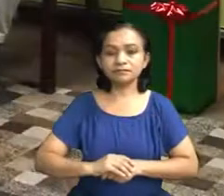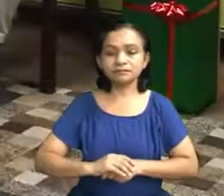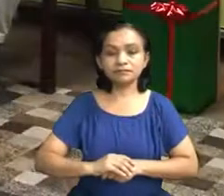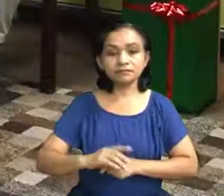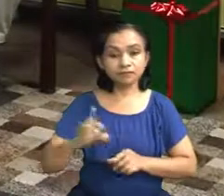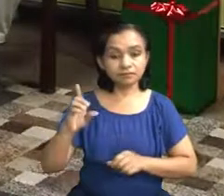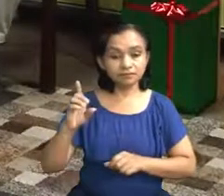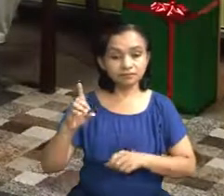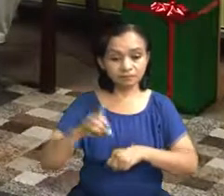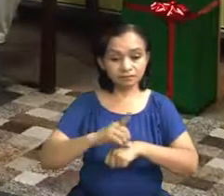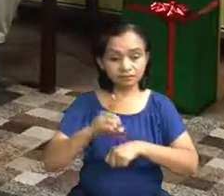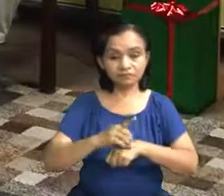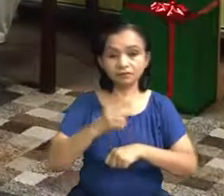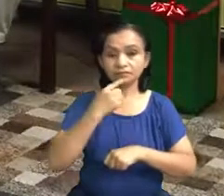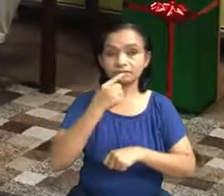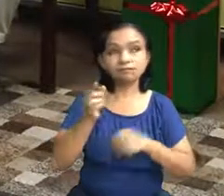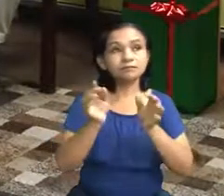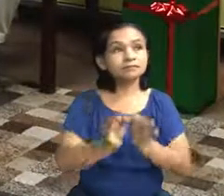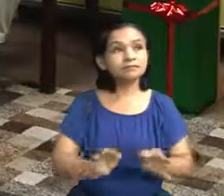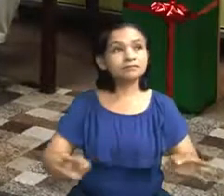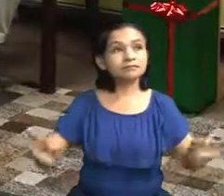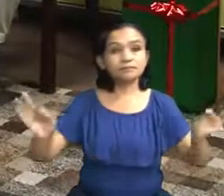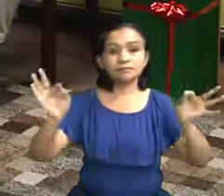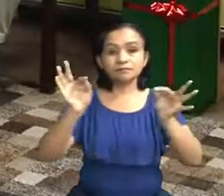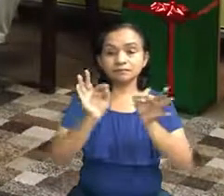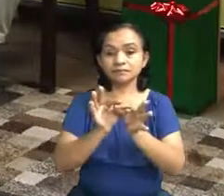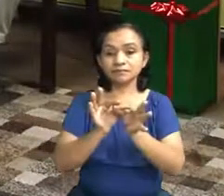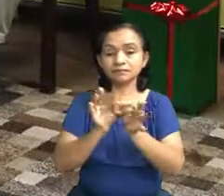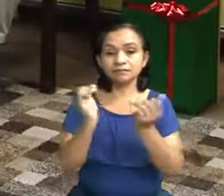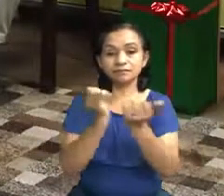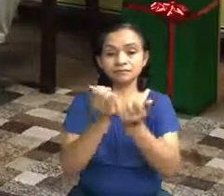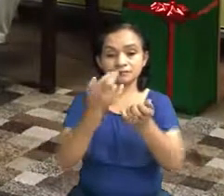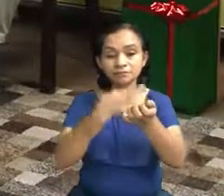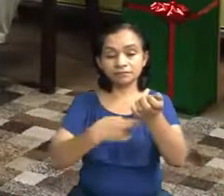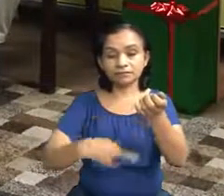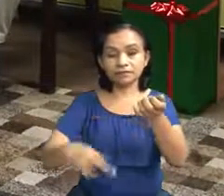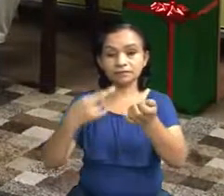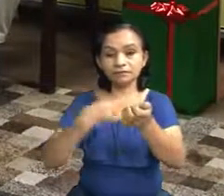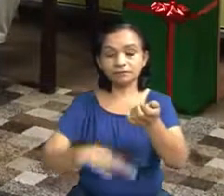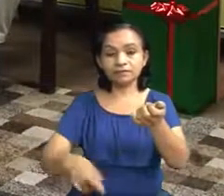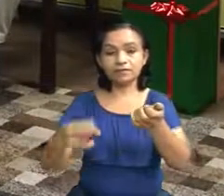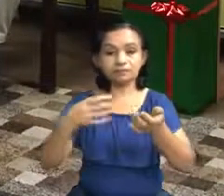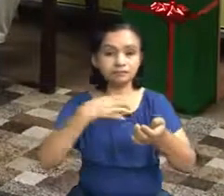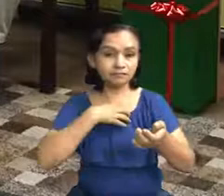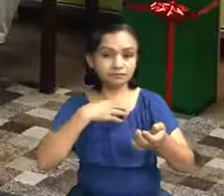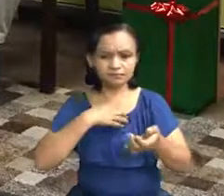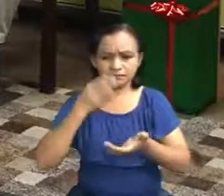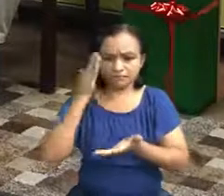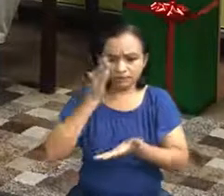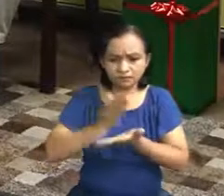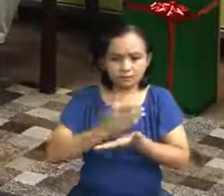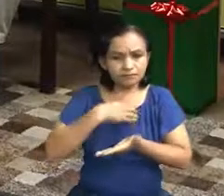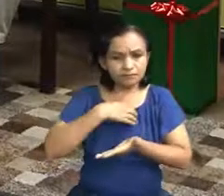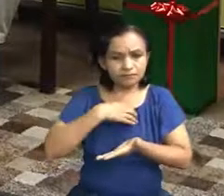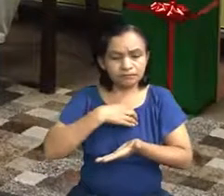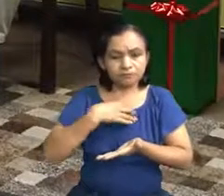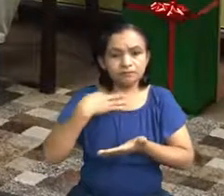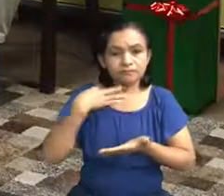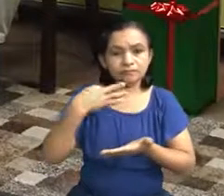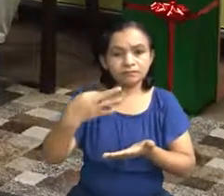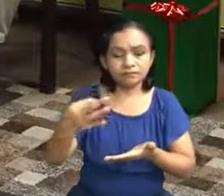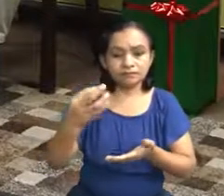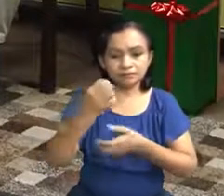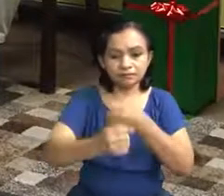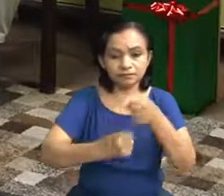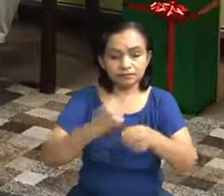es importante destacar que el crecimiento de las donaciones de sangre, completamente voluntarias, ¿verdad?, ha crecido ya no solo desde